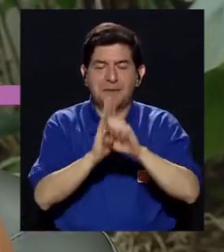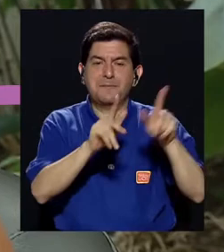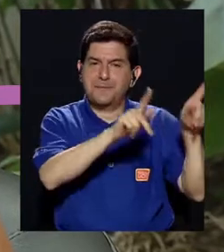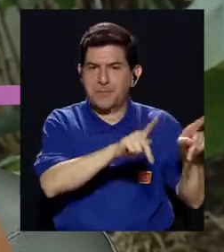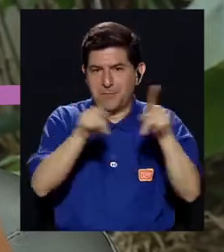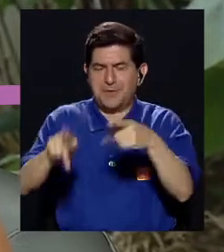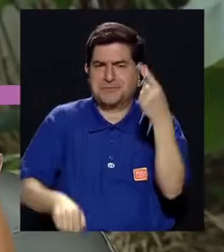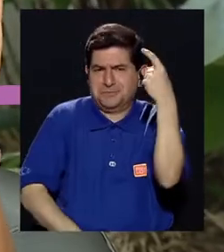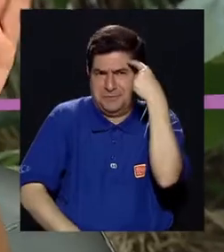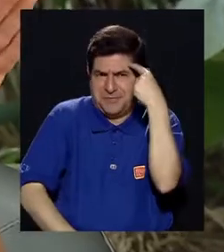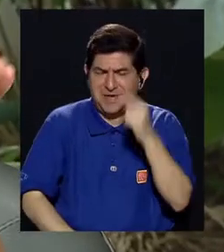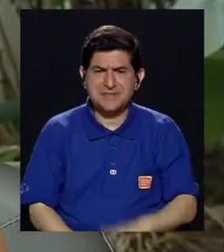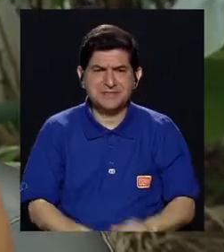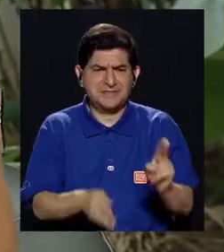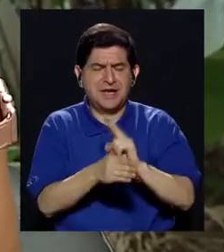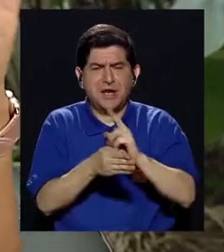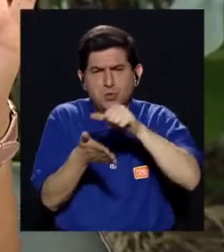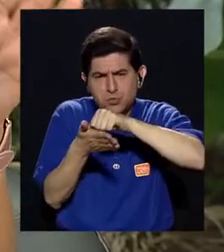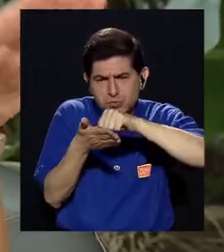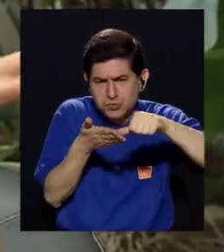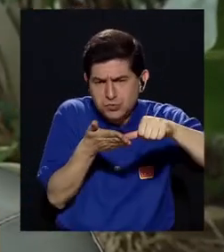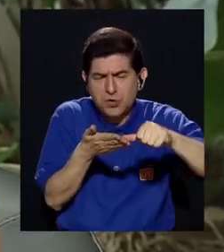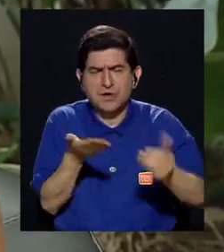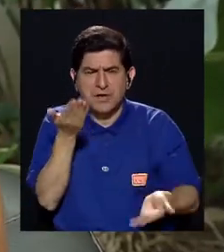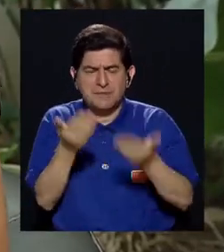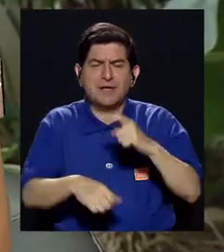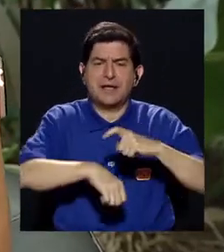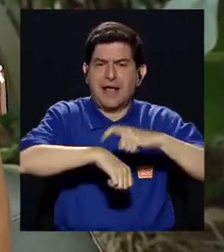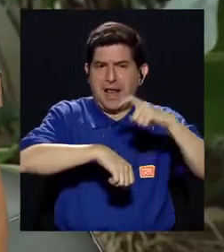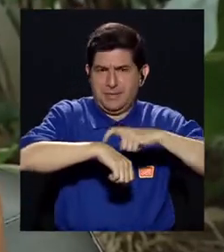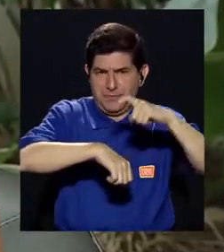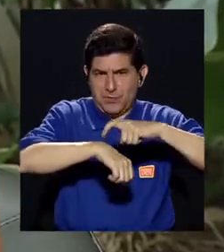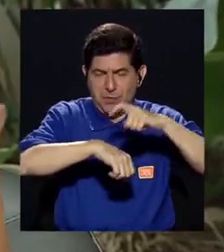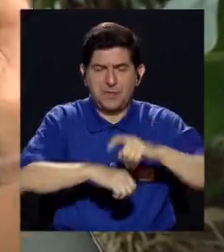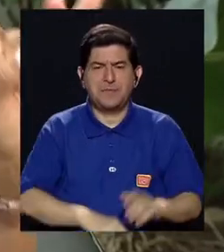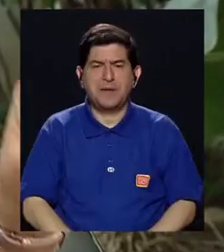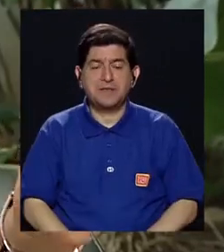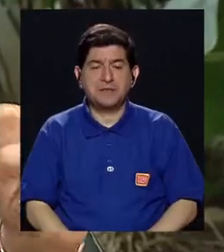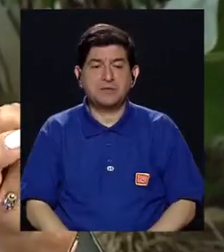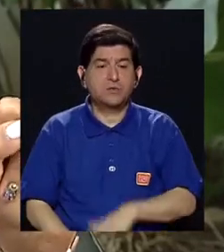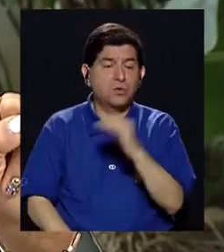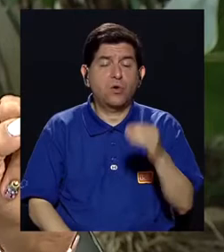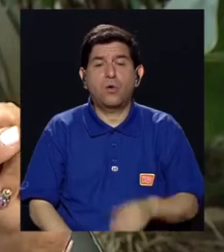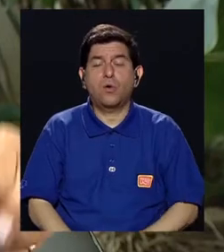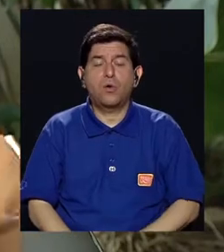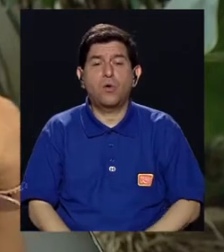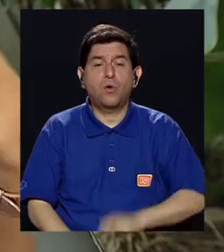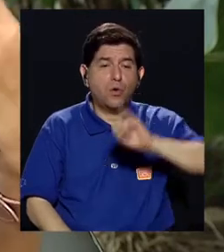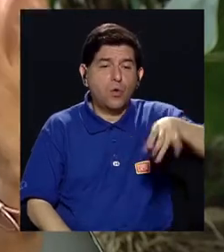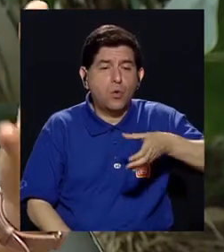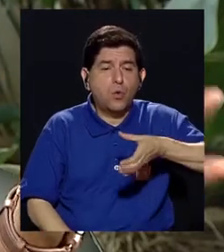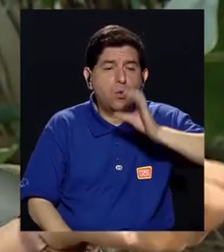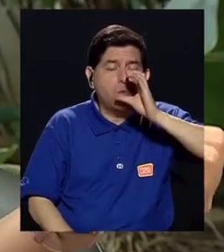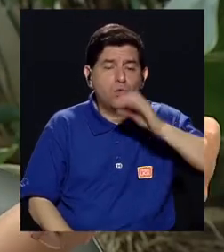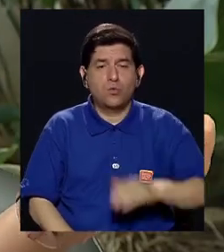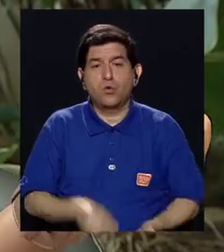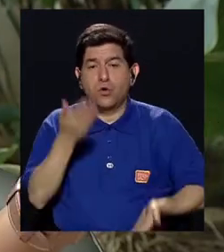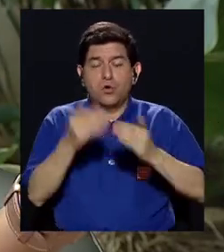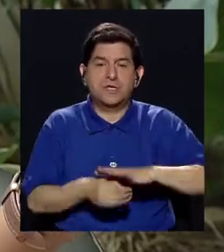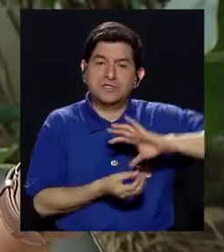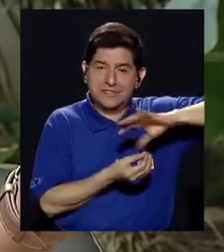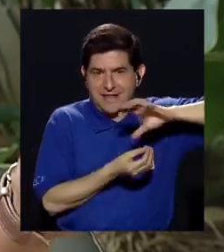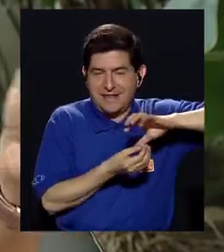que piensan que el uso de cremas, ungüentos en el momento, tomar ciertos jugos previos, por ejemplo el de jugo de